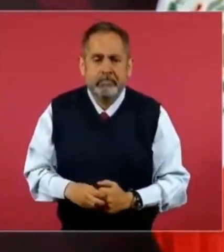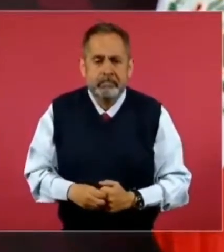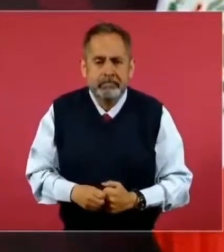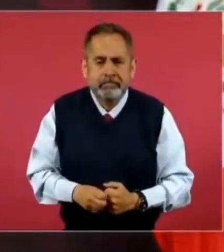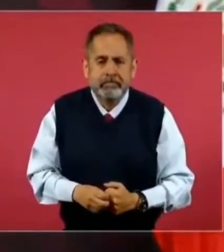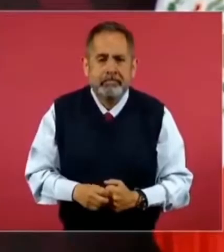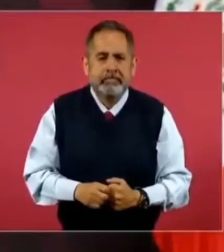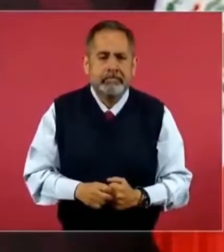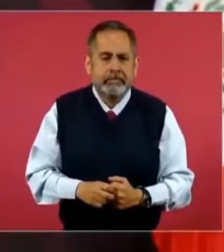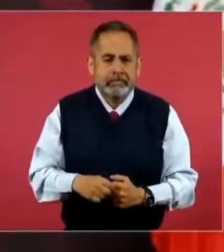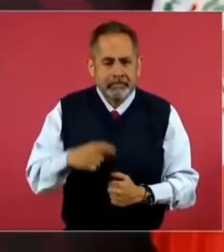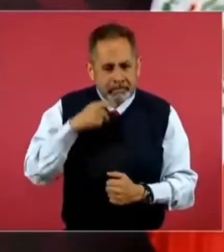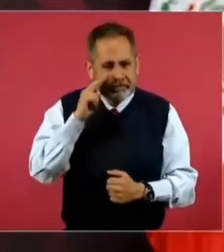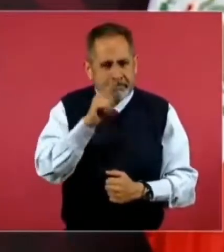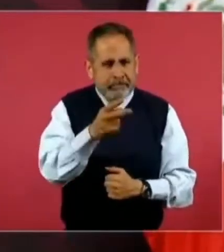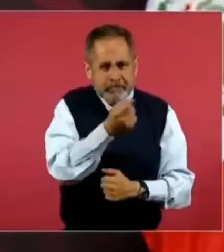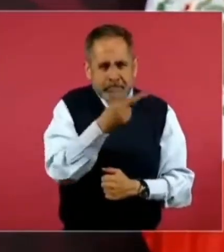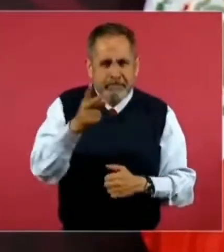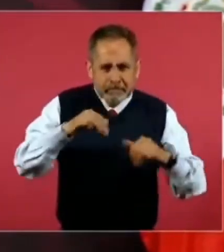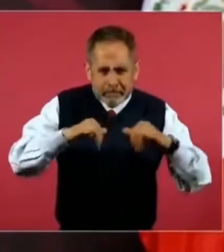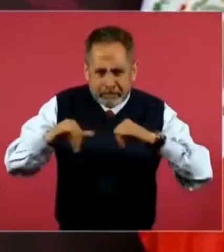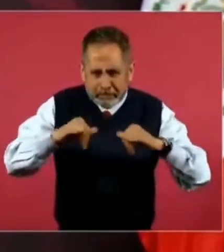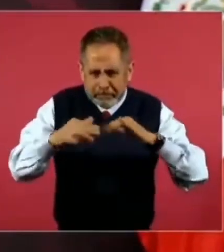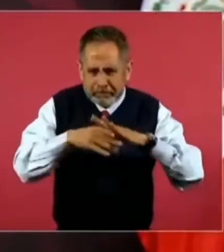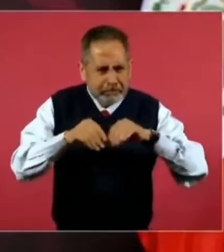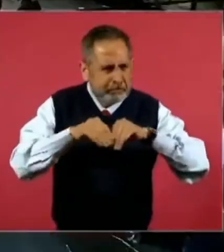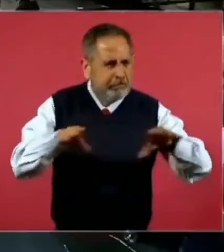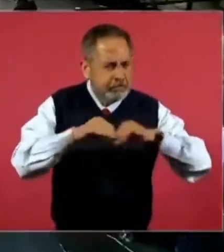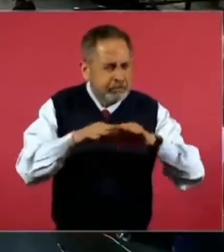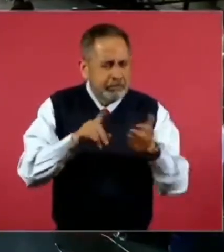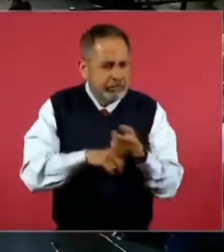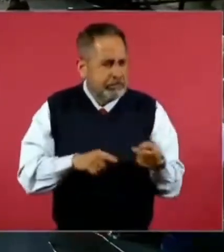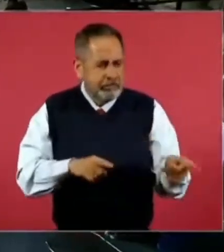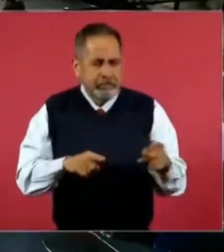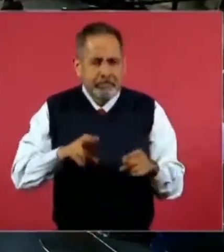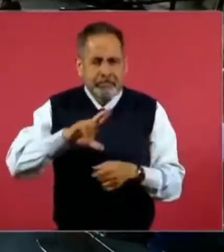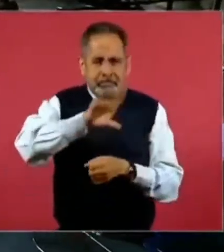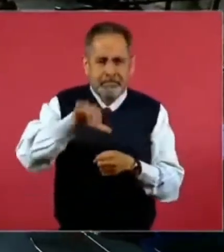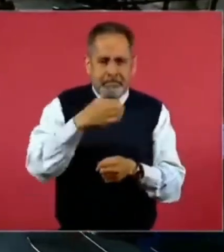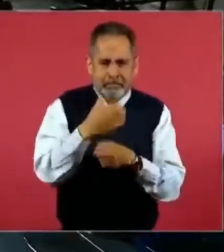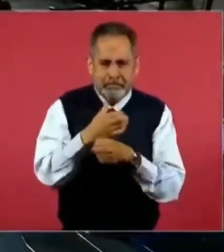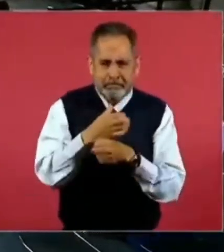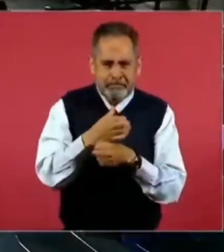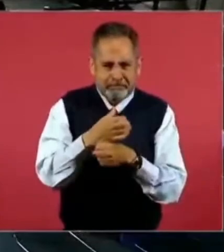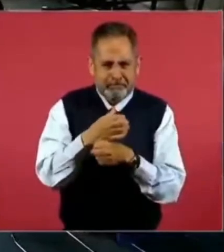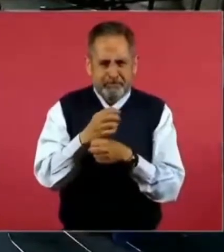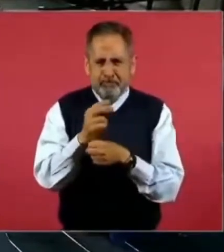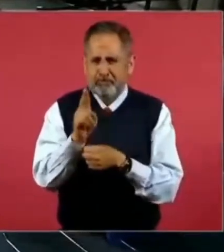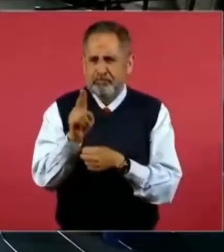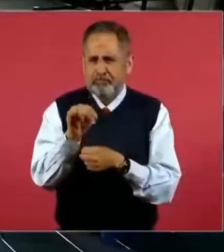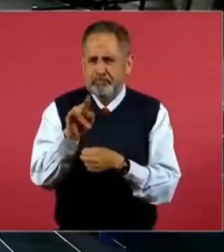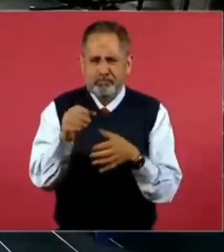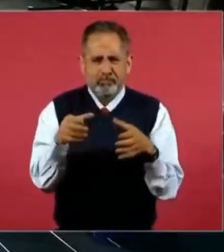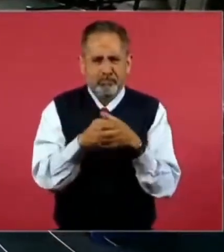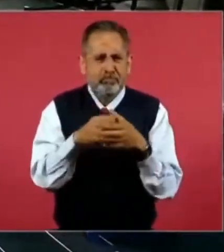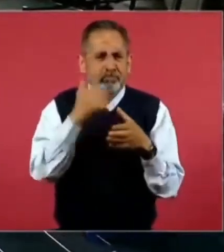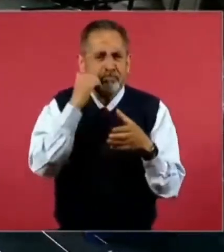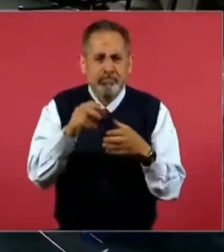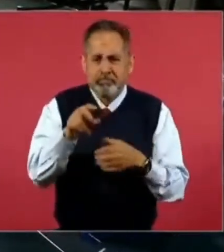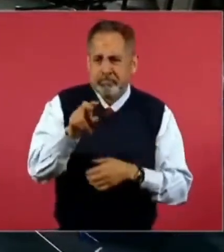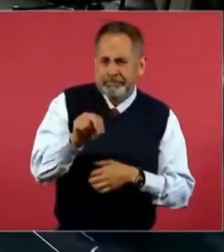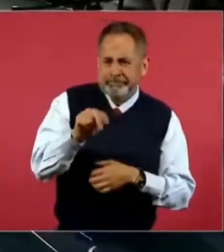incluso veo hasta unos mapas donde ya, a ver, la República de la Unión, que quieren unir Nuevo